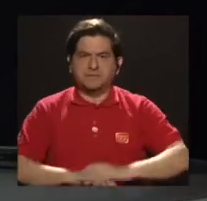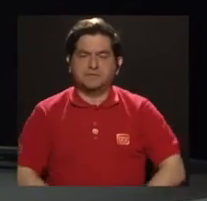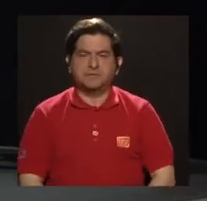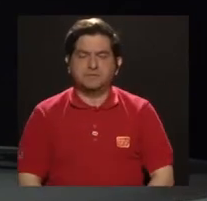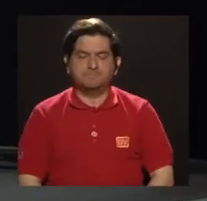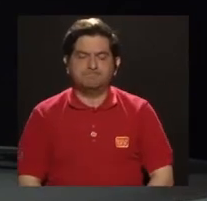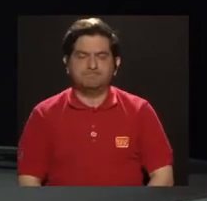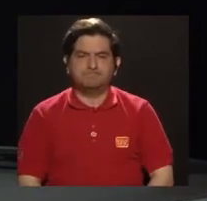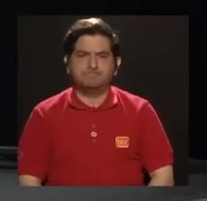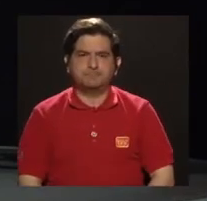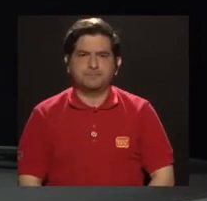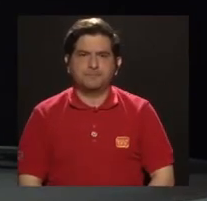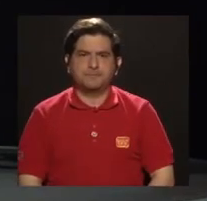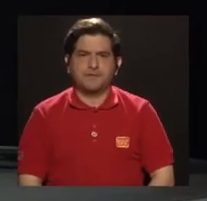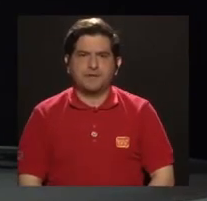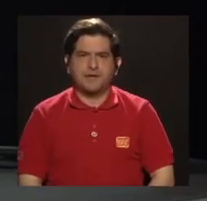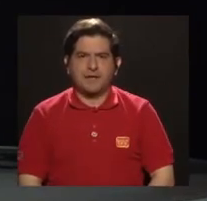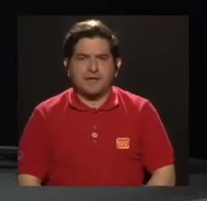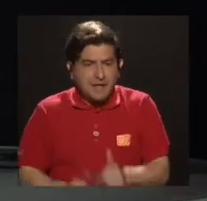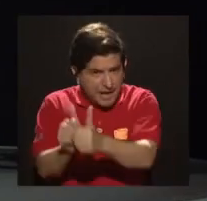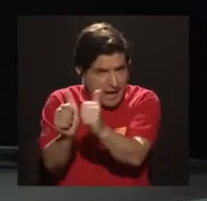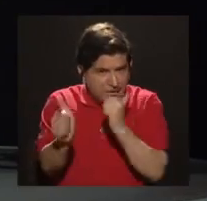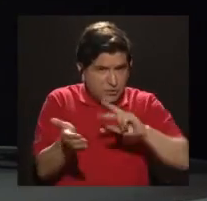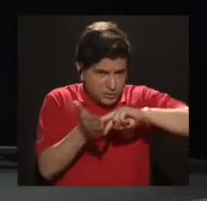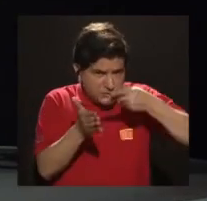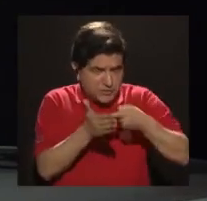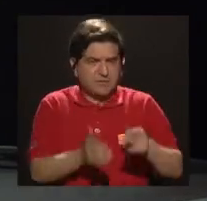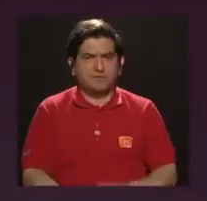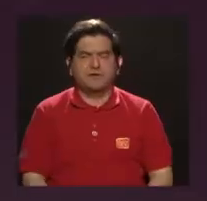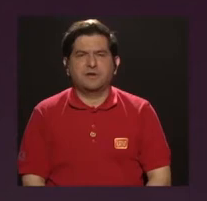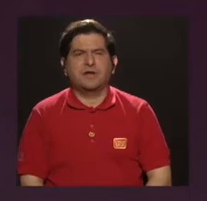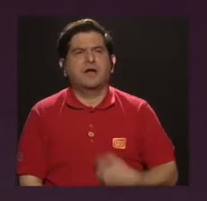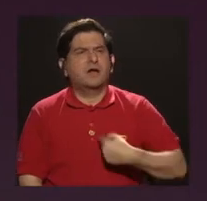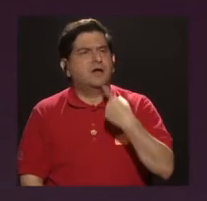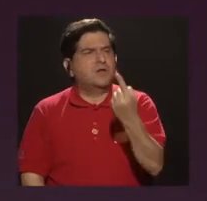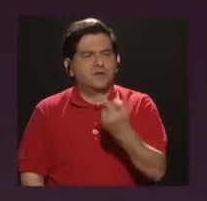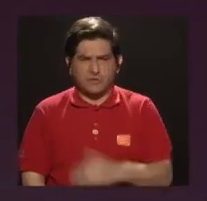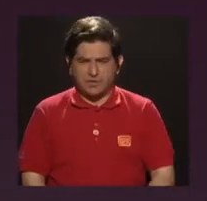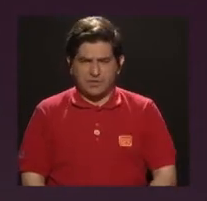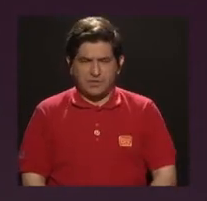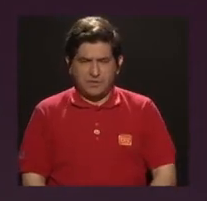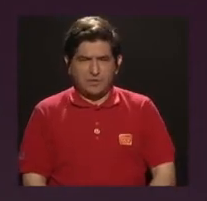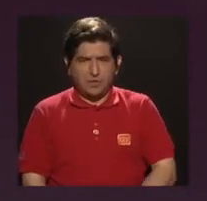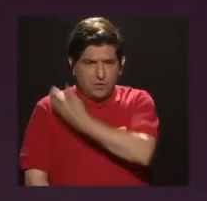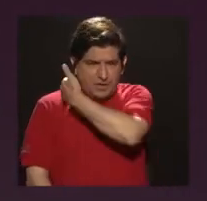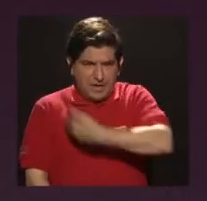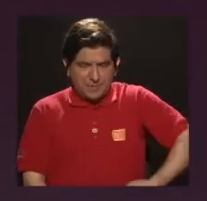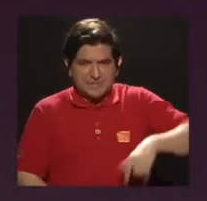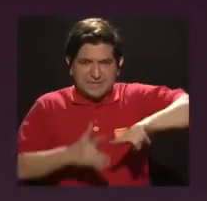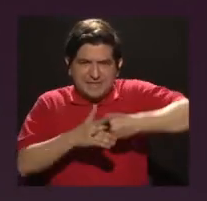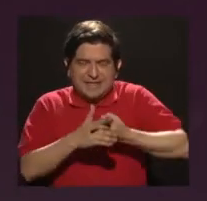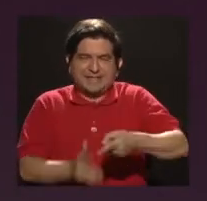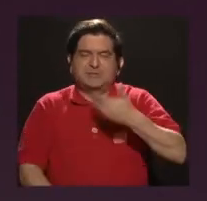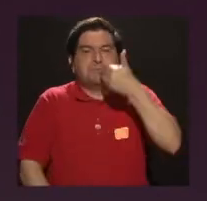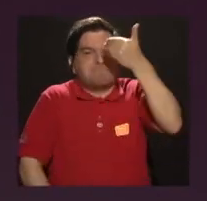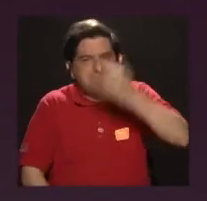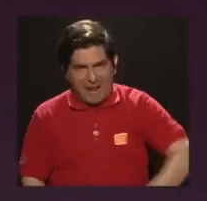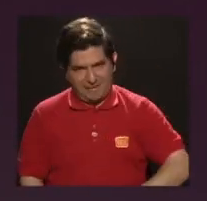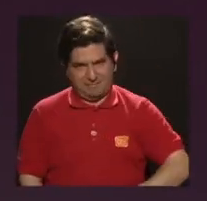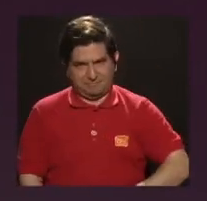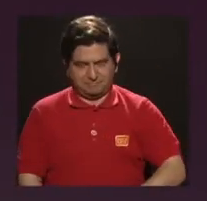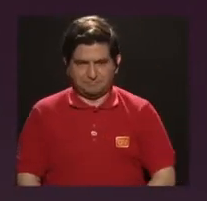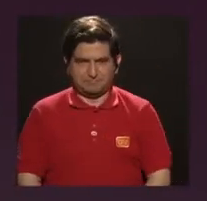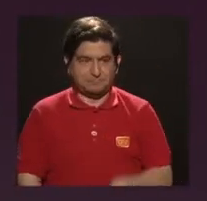sin duda yo de como un retroceso y michel del presidente ejercicio dentro con el pie izquierdo porque